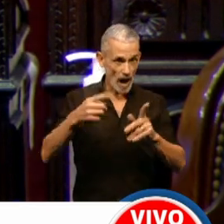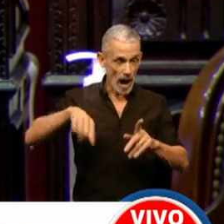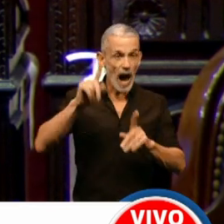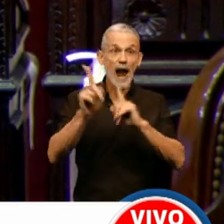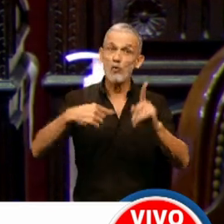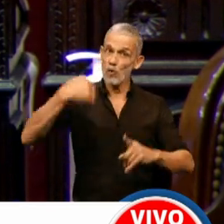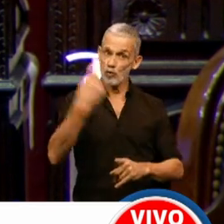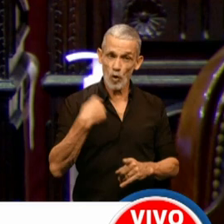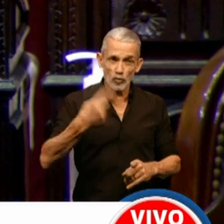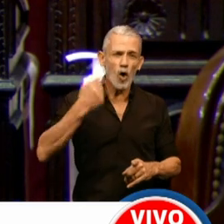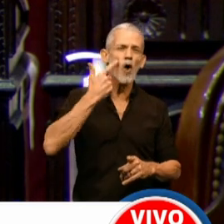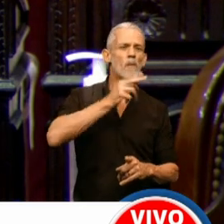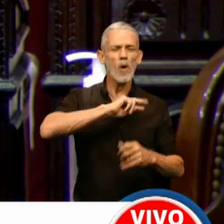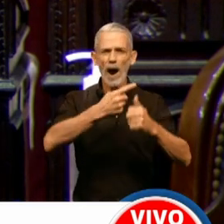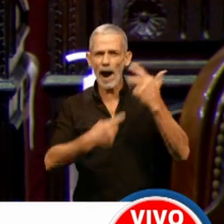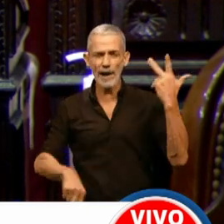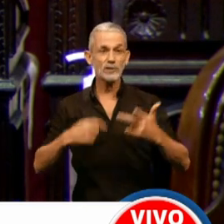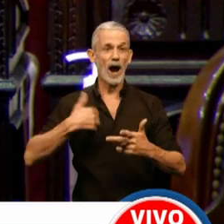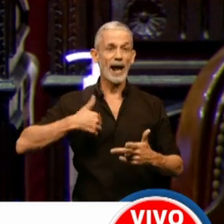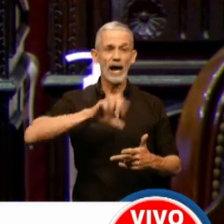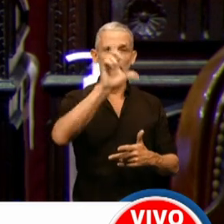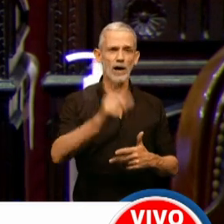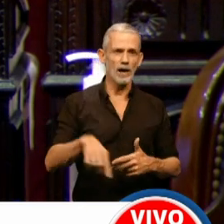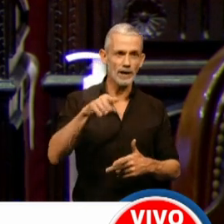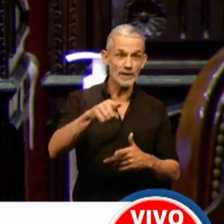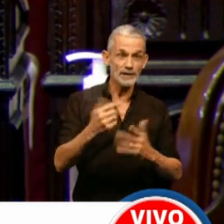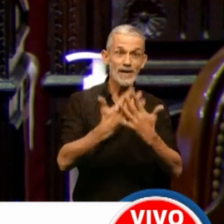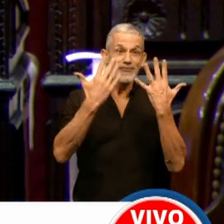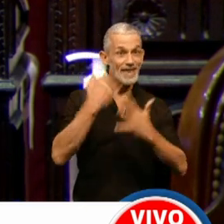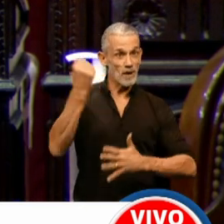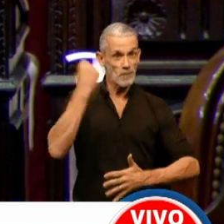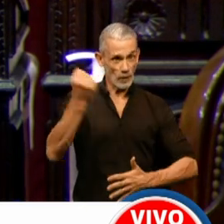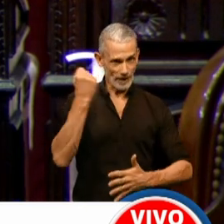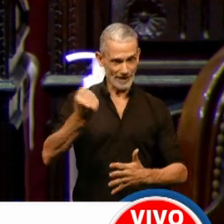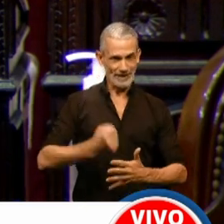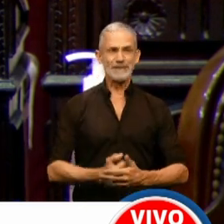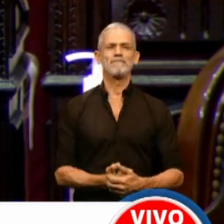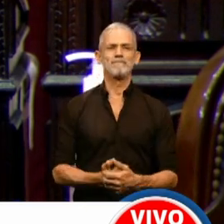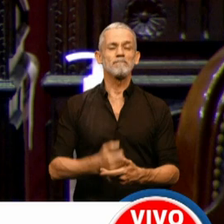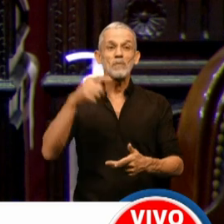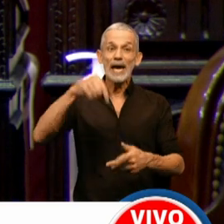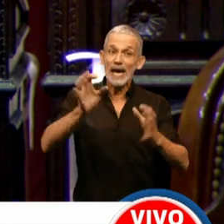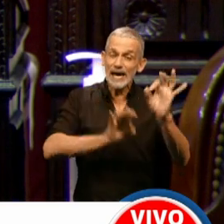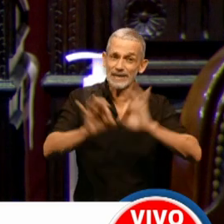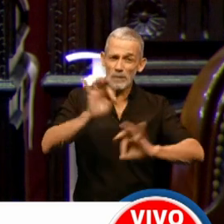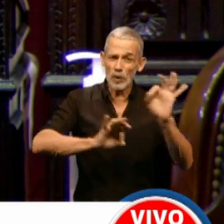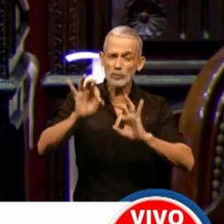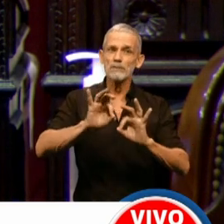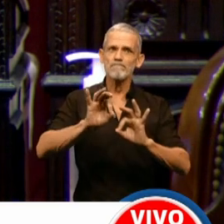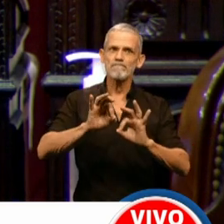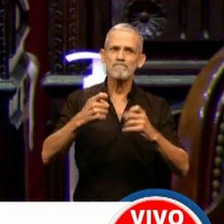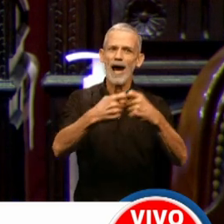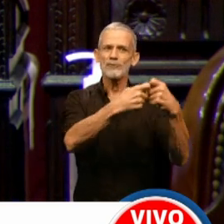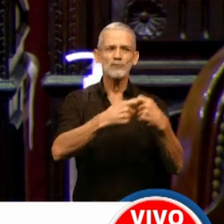nosotros y muchos de los argentinos es un día histórico este proyecto es una demanda de las